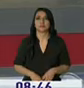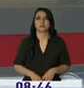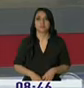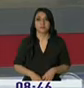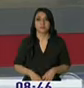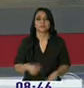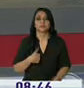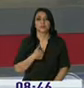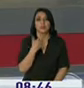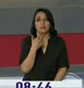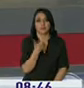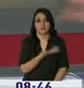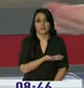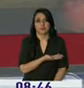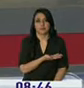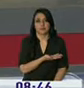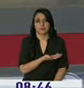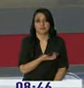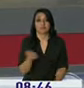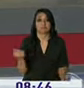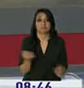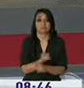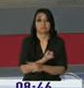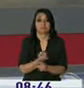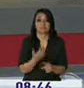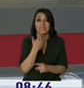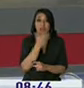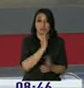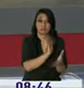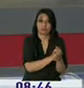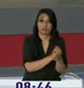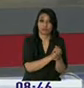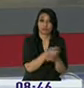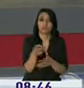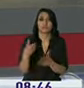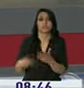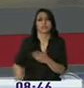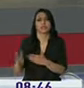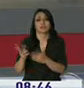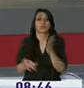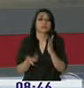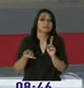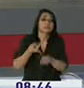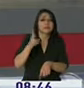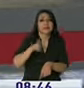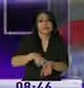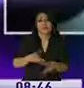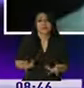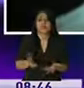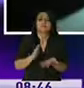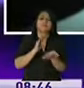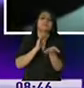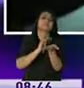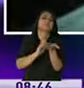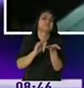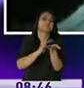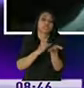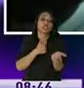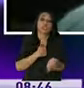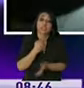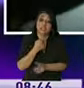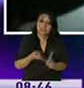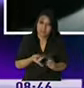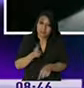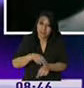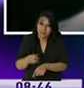en su momento hablaba de la violencia conyugal. No debe ser la primera vez, mamita, con todo cariño y respeto le digo, no debe ser la primera